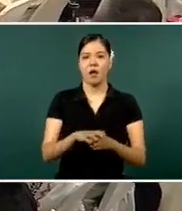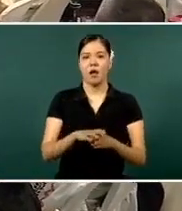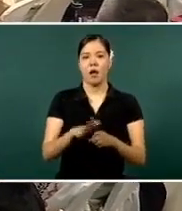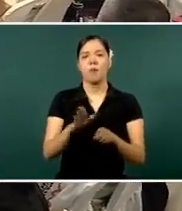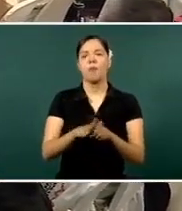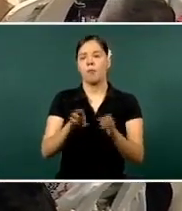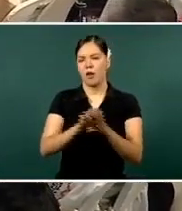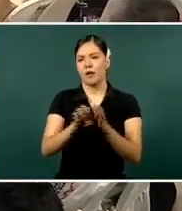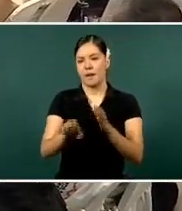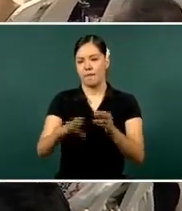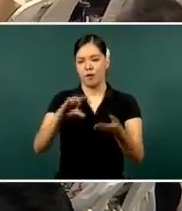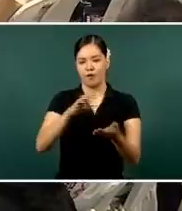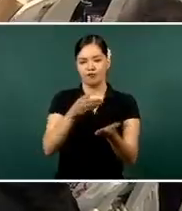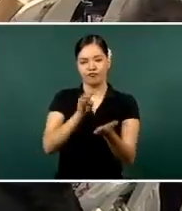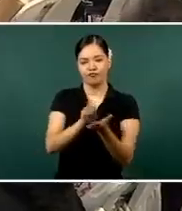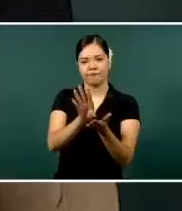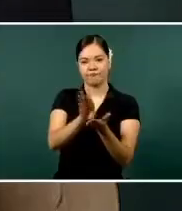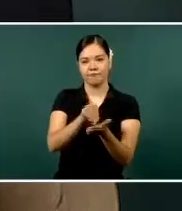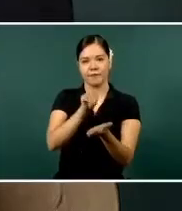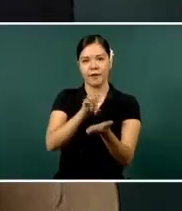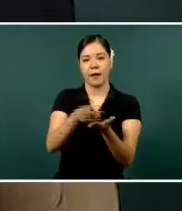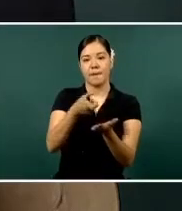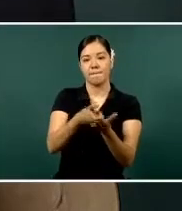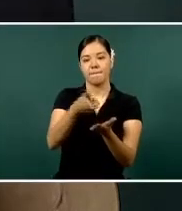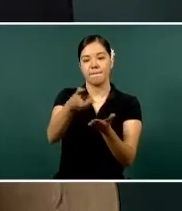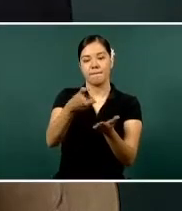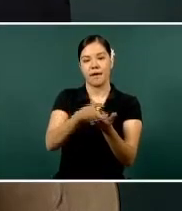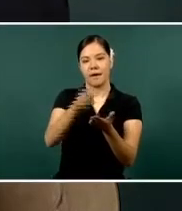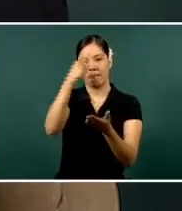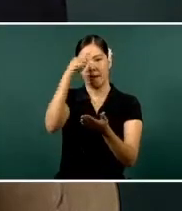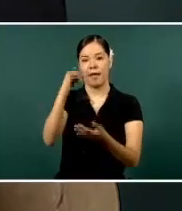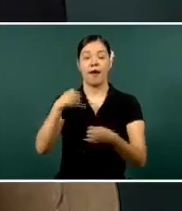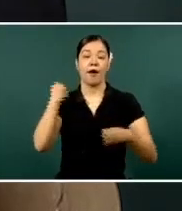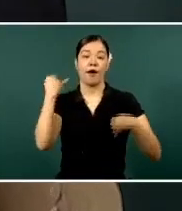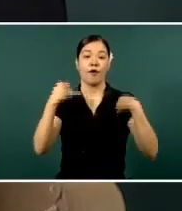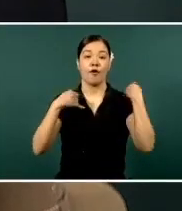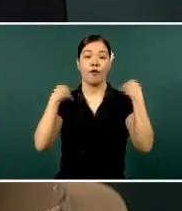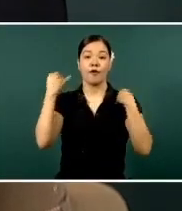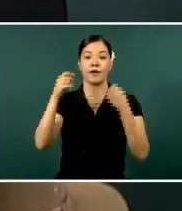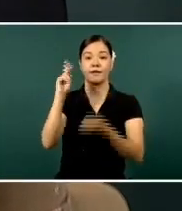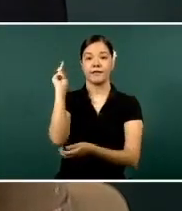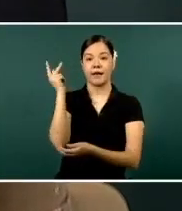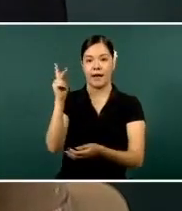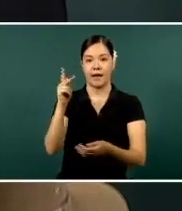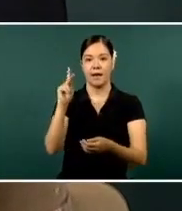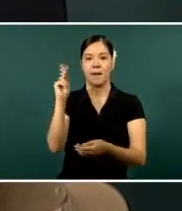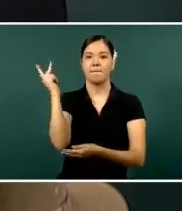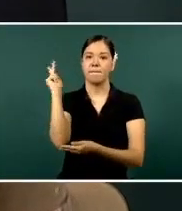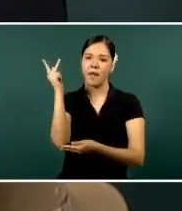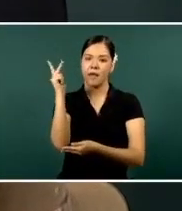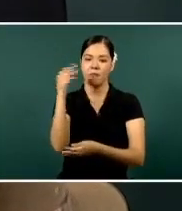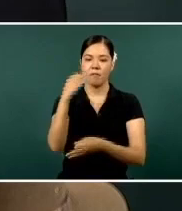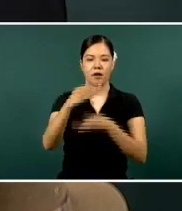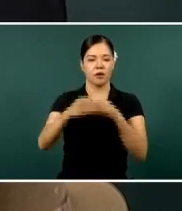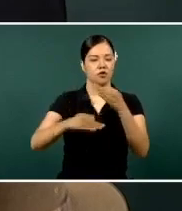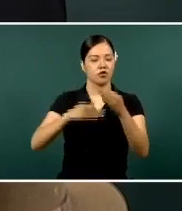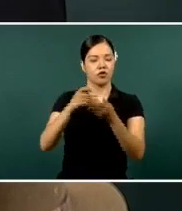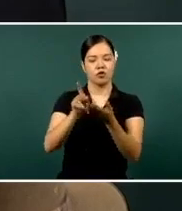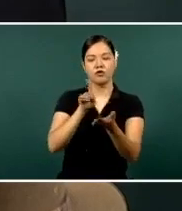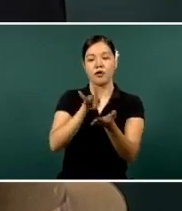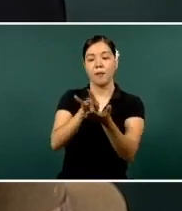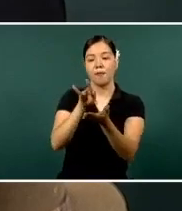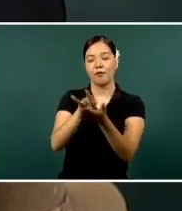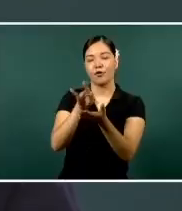las becas a los jóvenes de prepa, a los jóvenes de educación superior, como lo es el apoyo a los